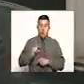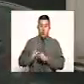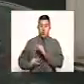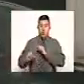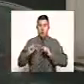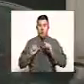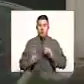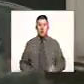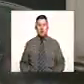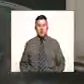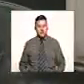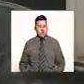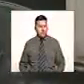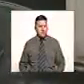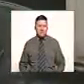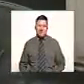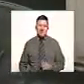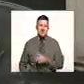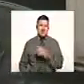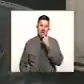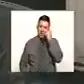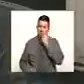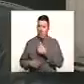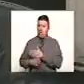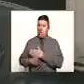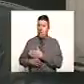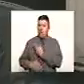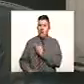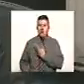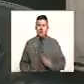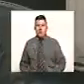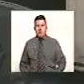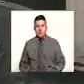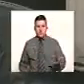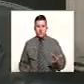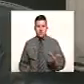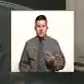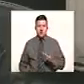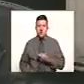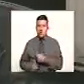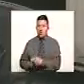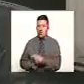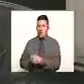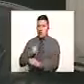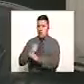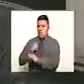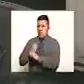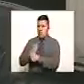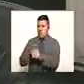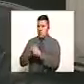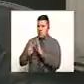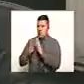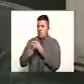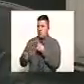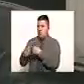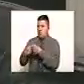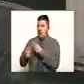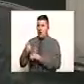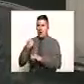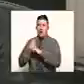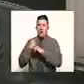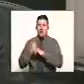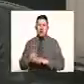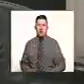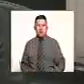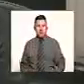reforma tributaria es acabar la mermelada con la que el presidente de la República compra apoyos en este Congreso.